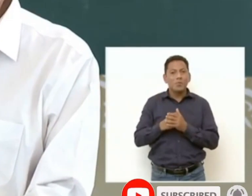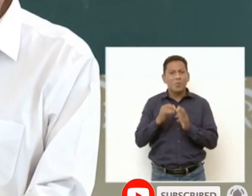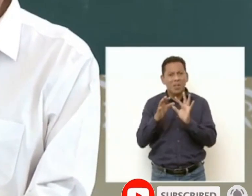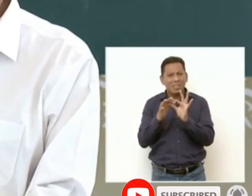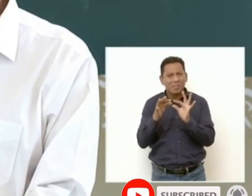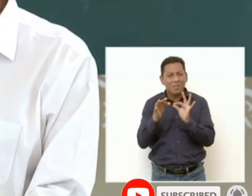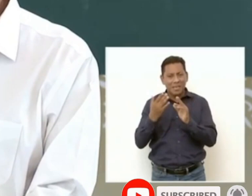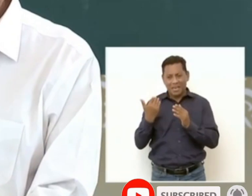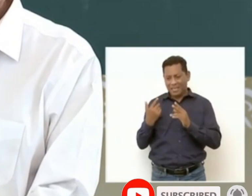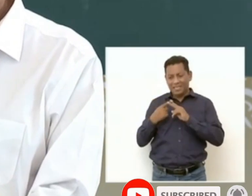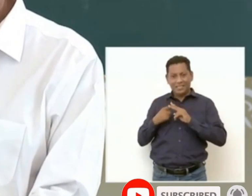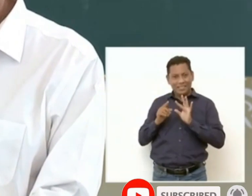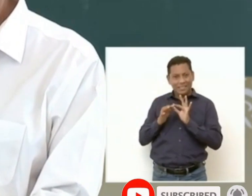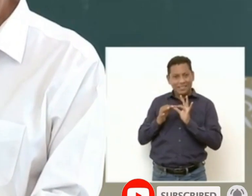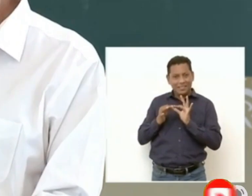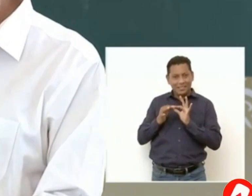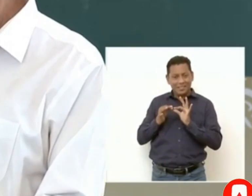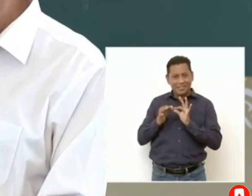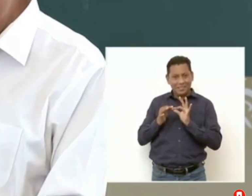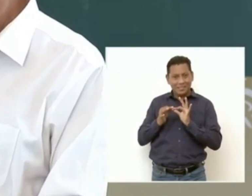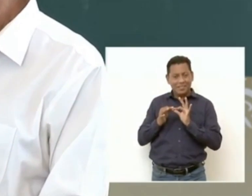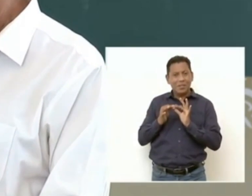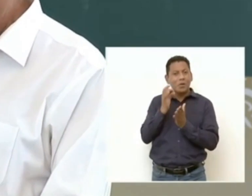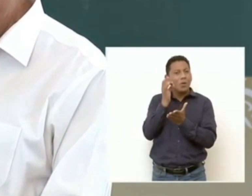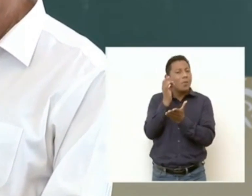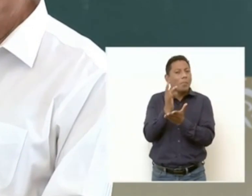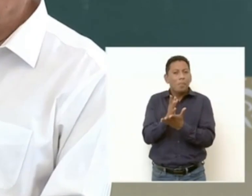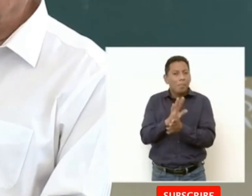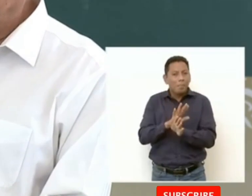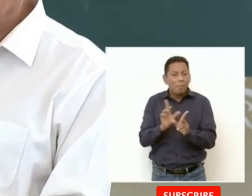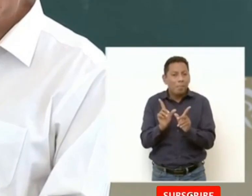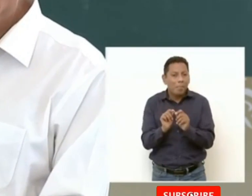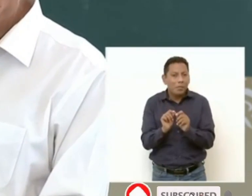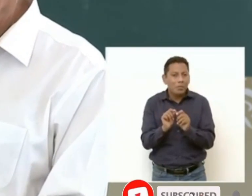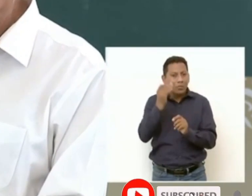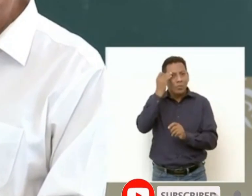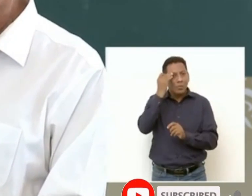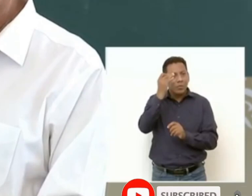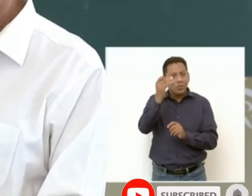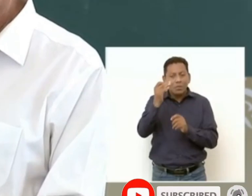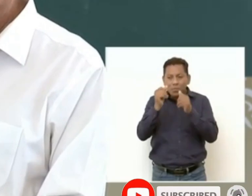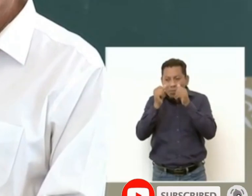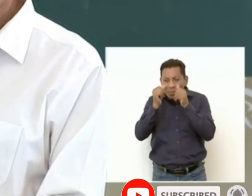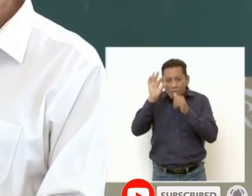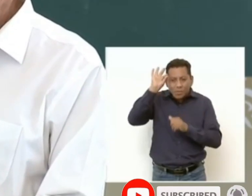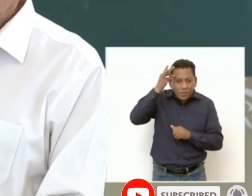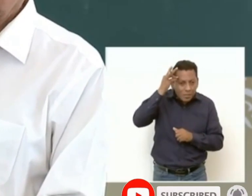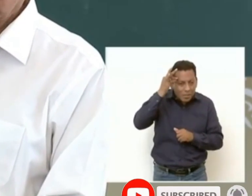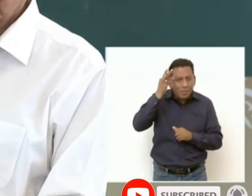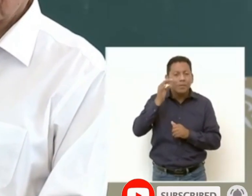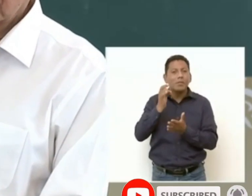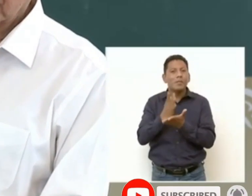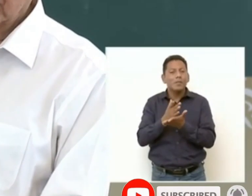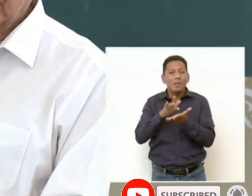platiqué al principio. Es nada más un tiempo servir y